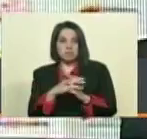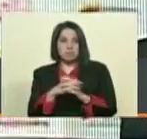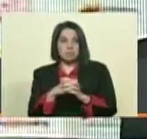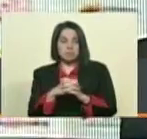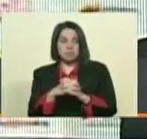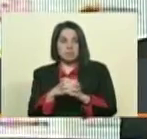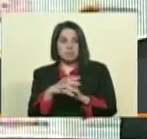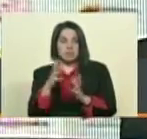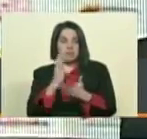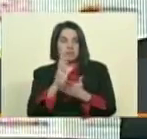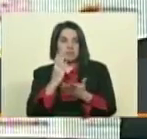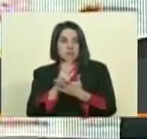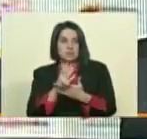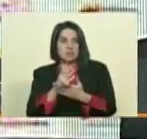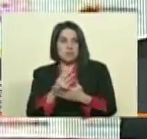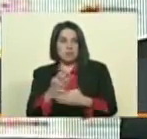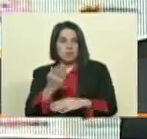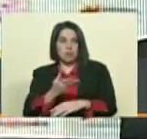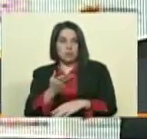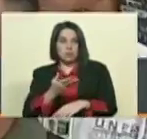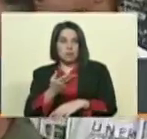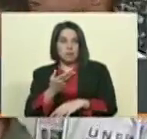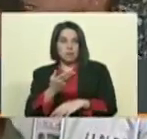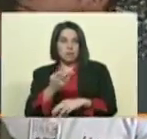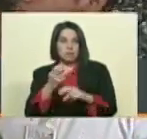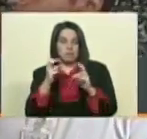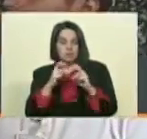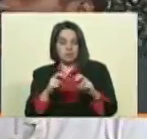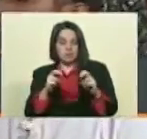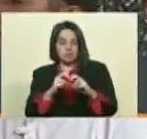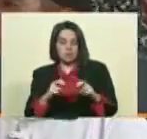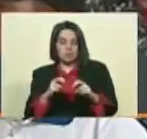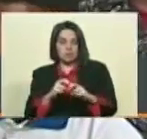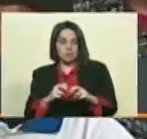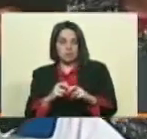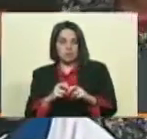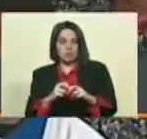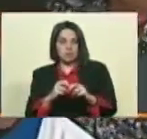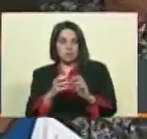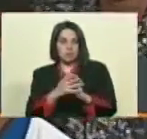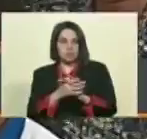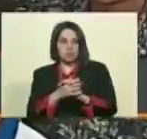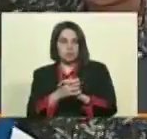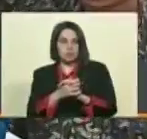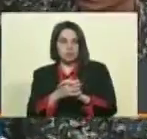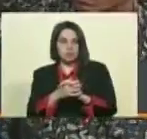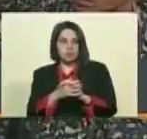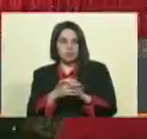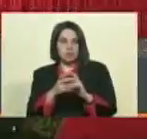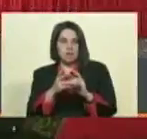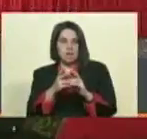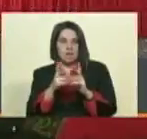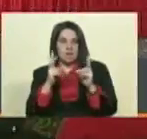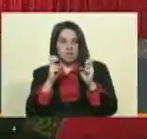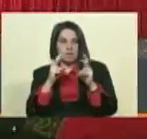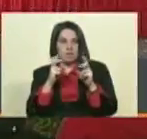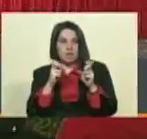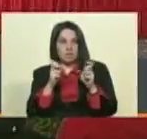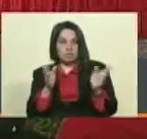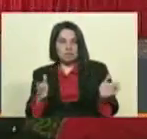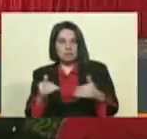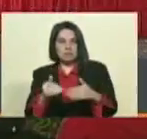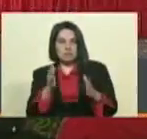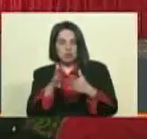importante revisar cómo están los cuadrantes de paz. Hoy hemos venido a revisar el tema de los cuadrantes de paz y el